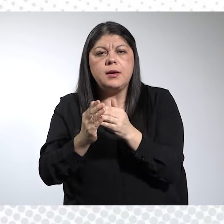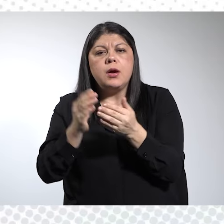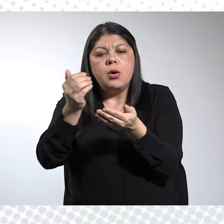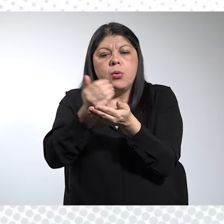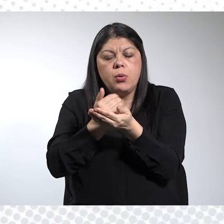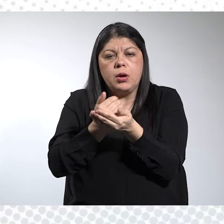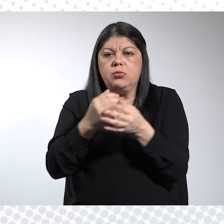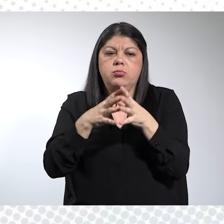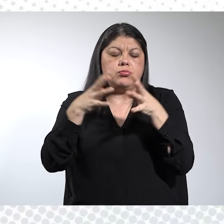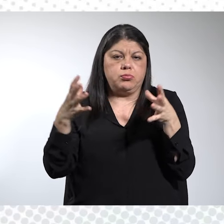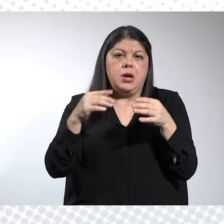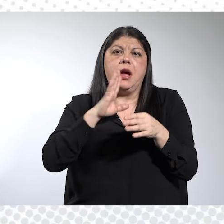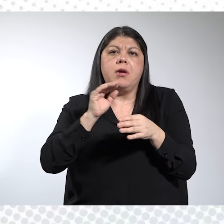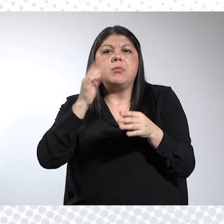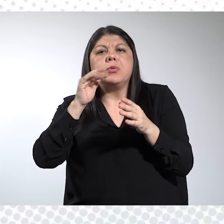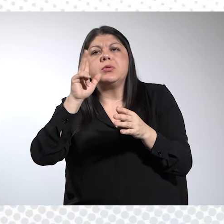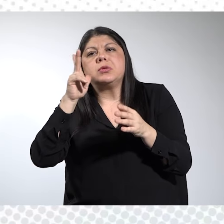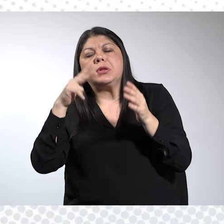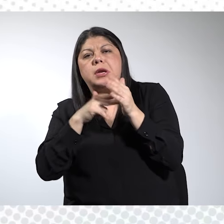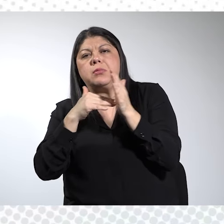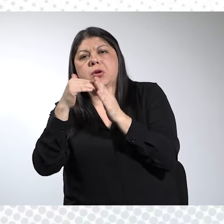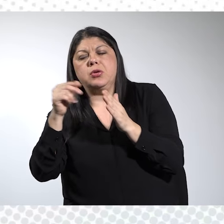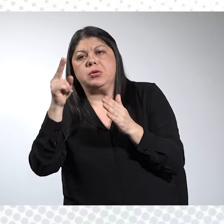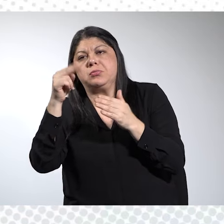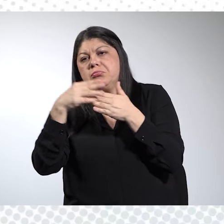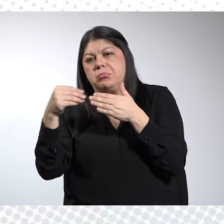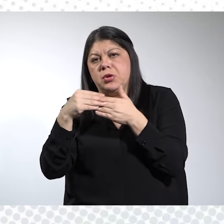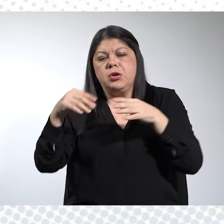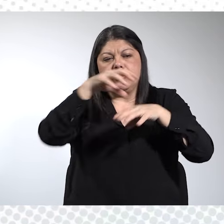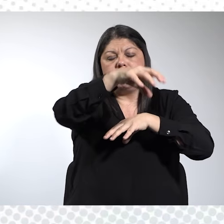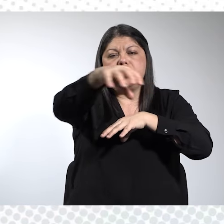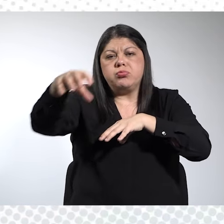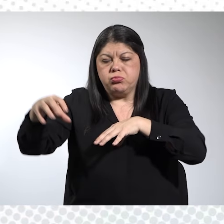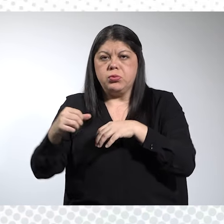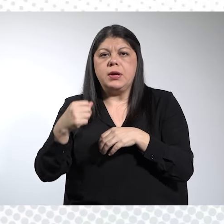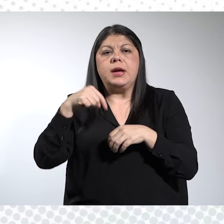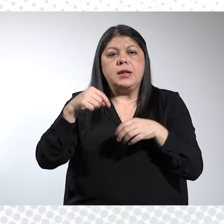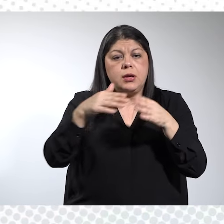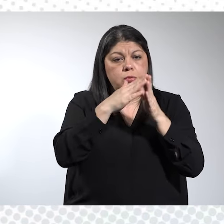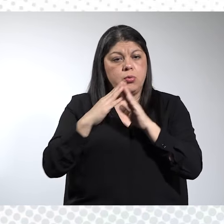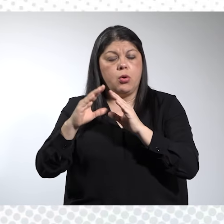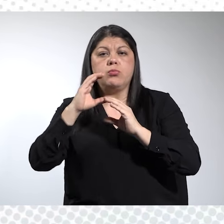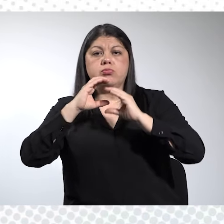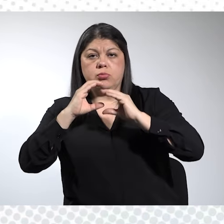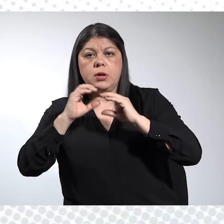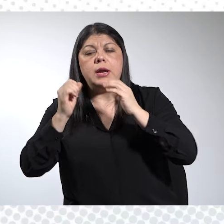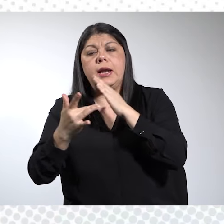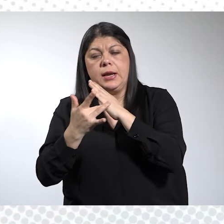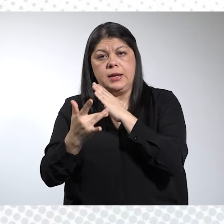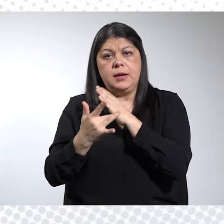la inversión no es tan grande, estamos hablando de $3 millones por cada una de las áreas regionales y aquí esta comunicación,